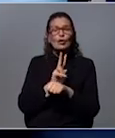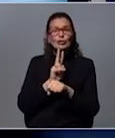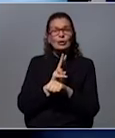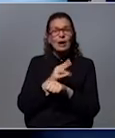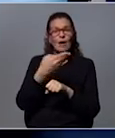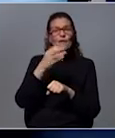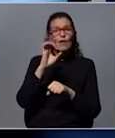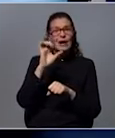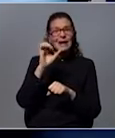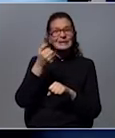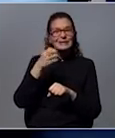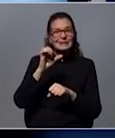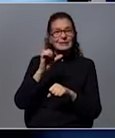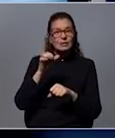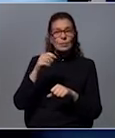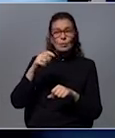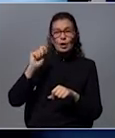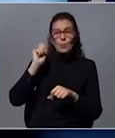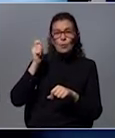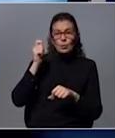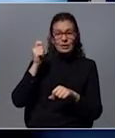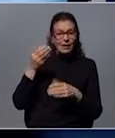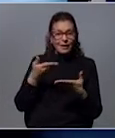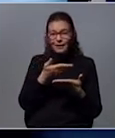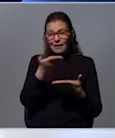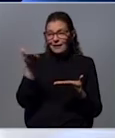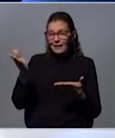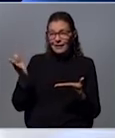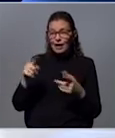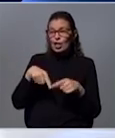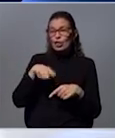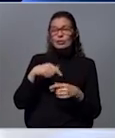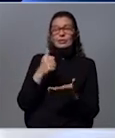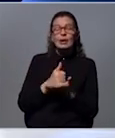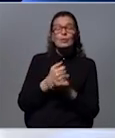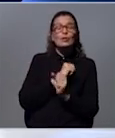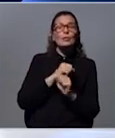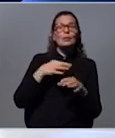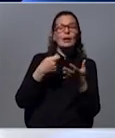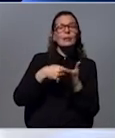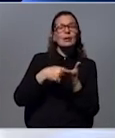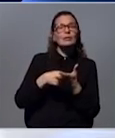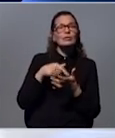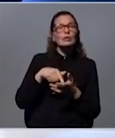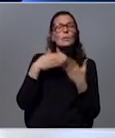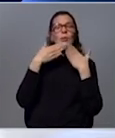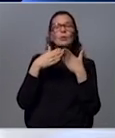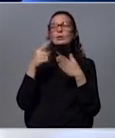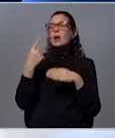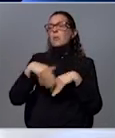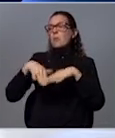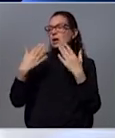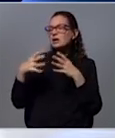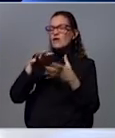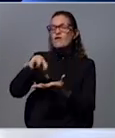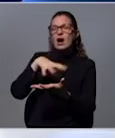bocas porque las bocas son públicas y no son públicas no no se puede no se puede hacer plata entonces hoy lo pregunta usted a cualquier vecino de